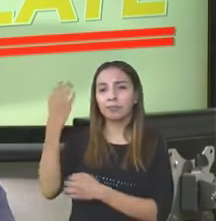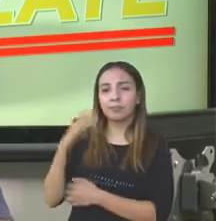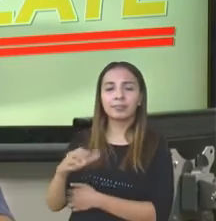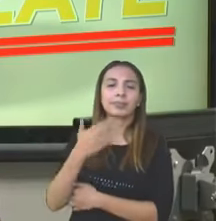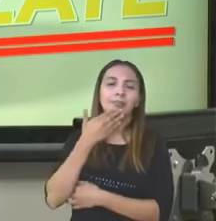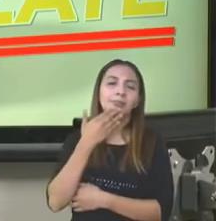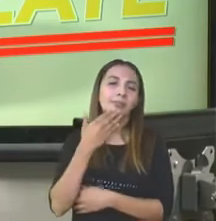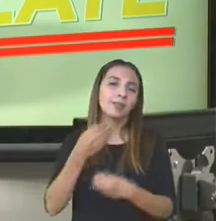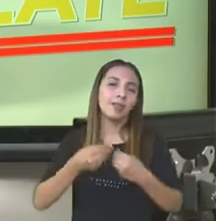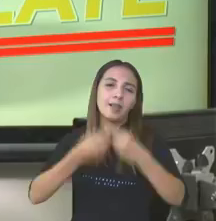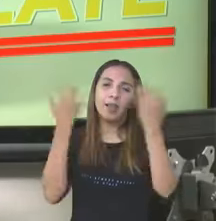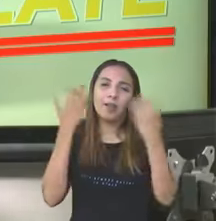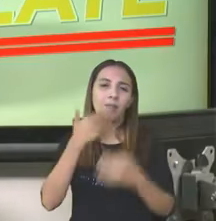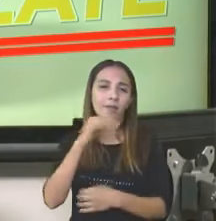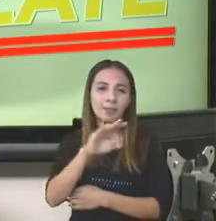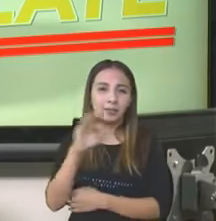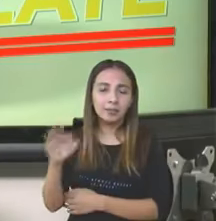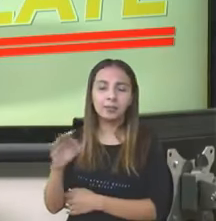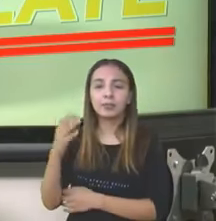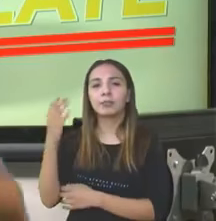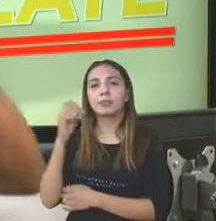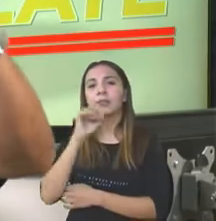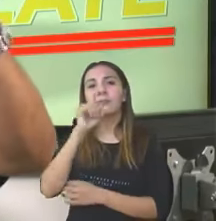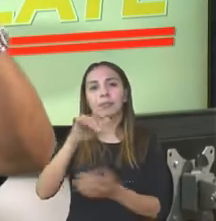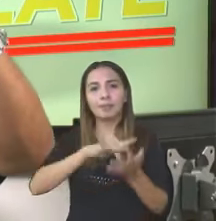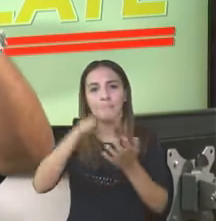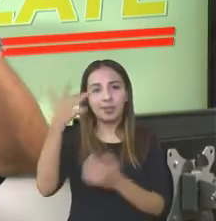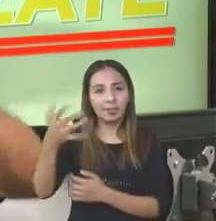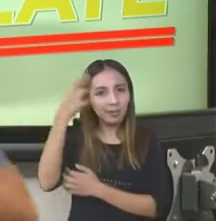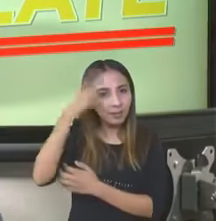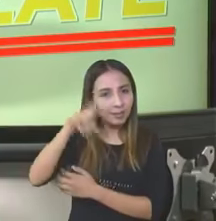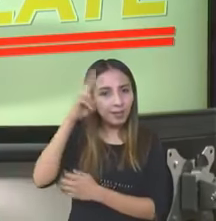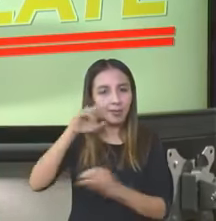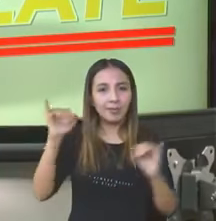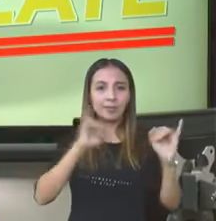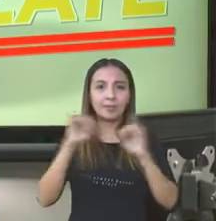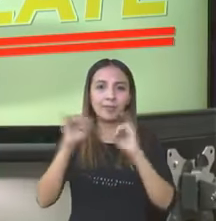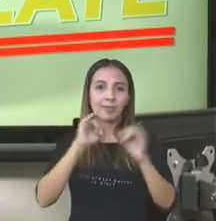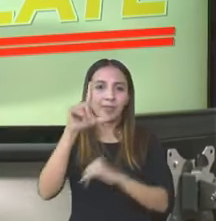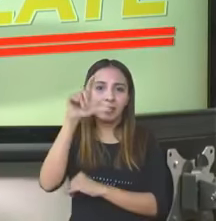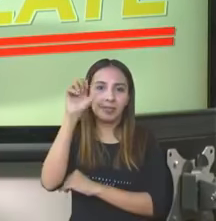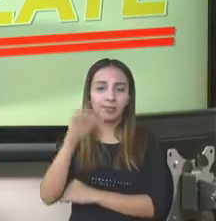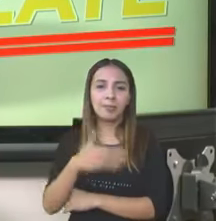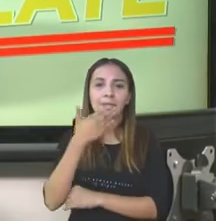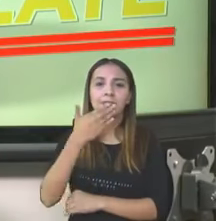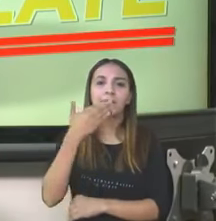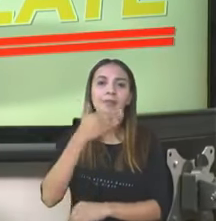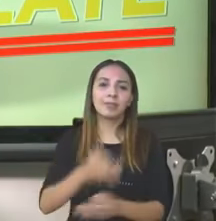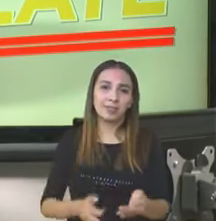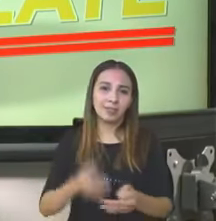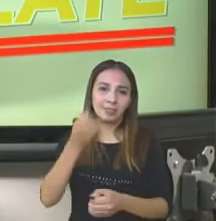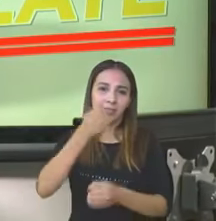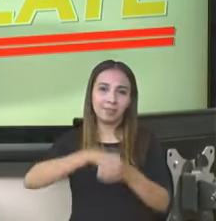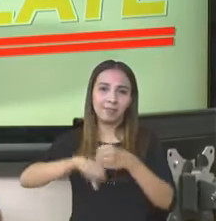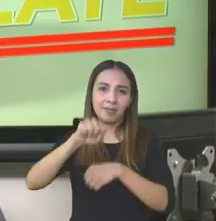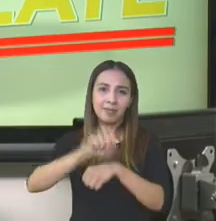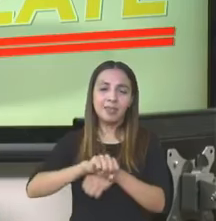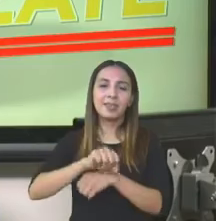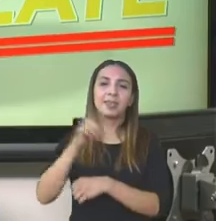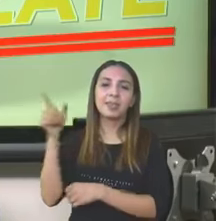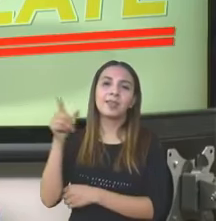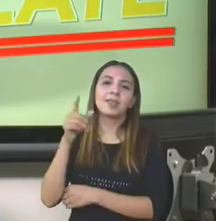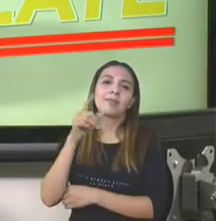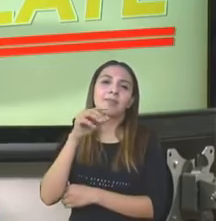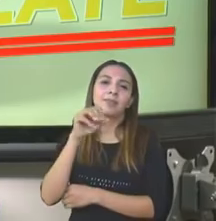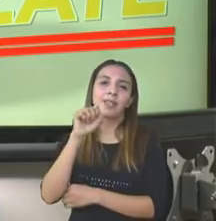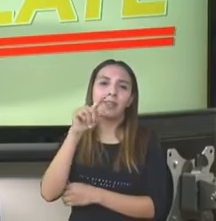supuesto. Y agradecerle a usted, agradezco también a Rosalba, intérprete de lengua de señas mexicanas, buen fin de semana. Santiago, gracias. Mi estimado Mario